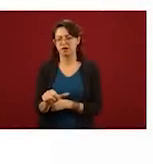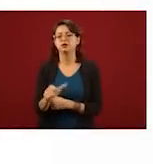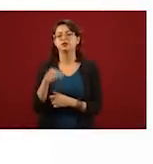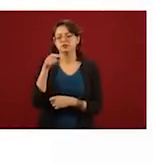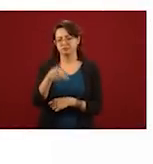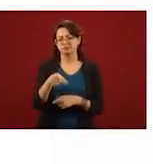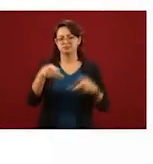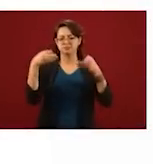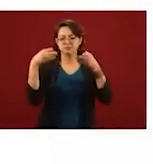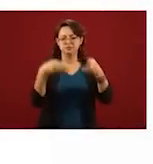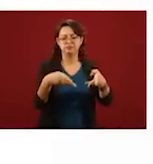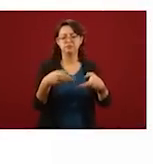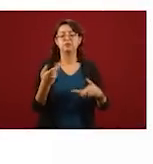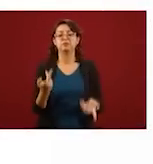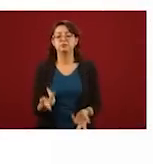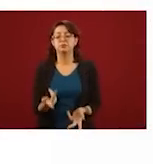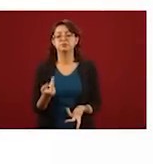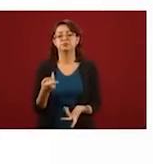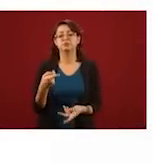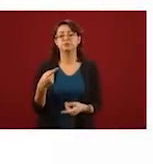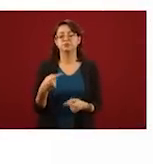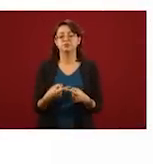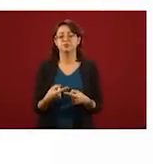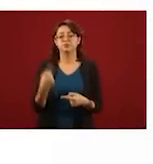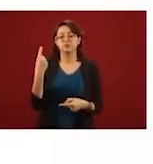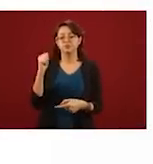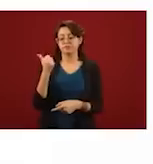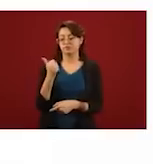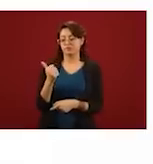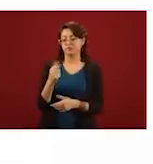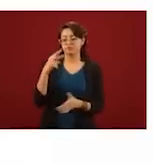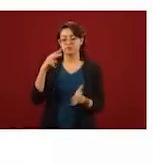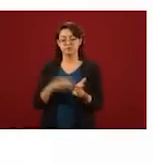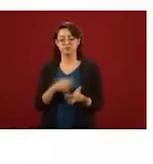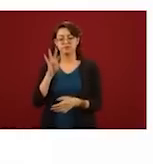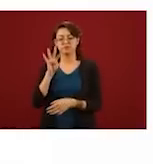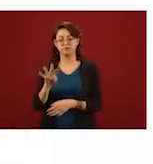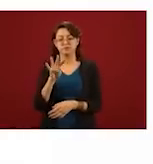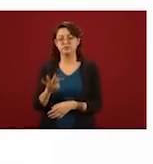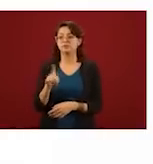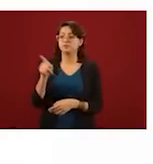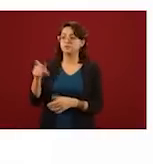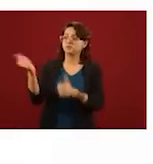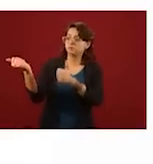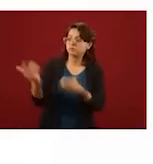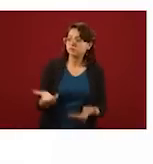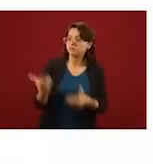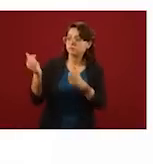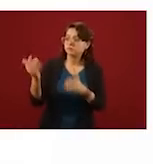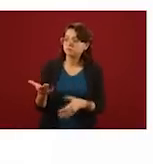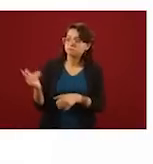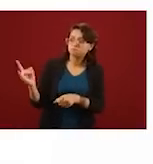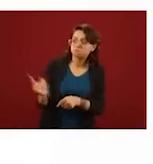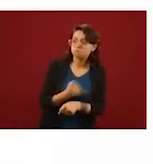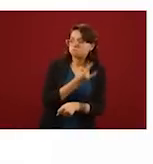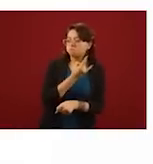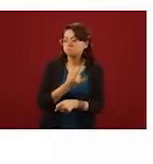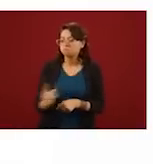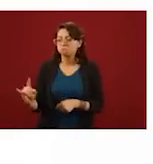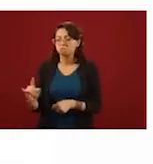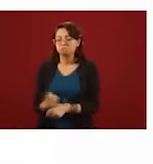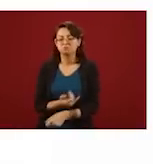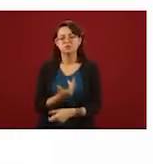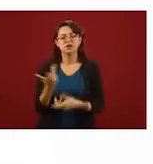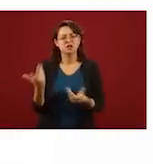tenido inconsistencias en la entrega desde finales de agosto de 2019. Es bien conocido el hecho desde